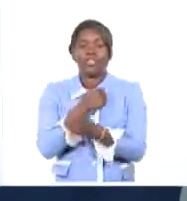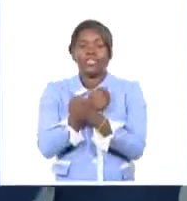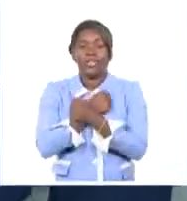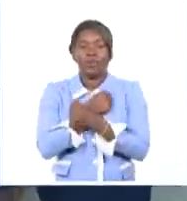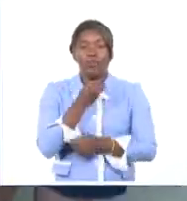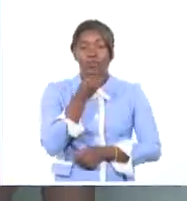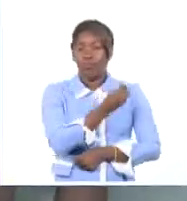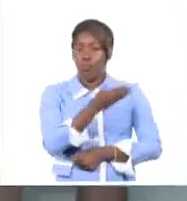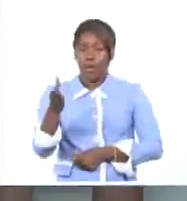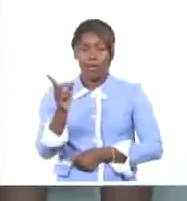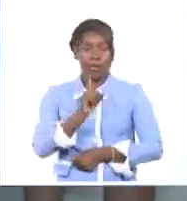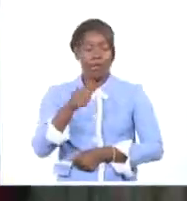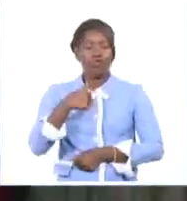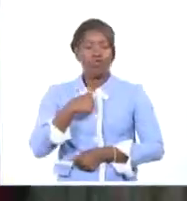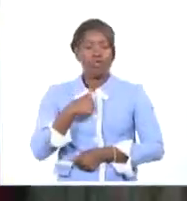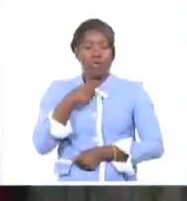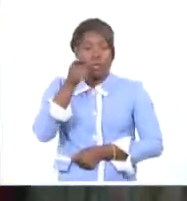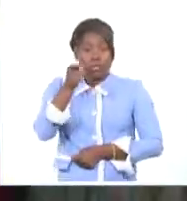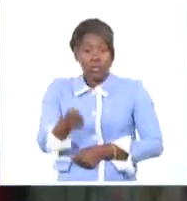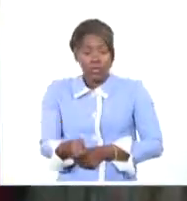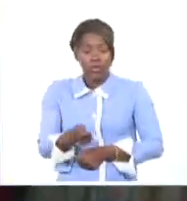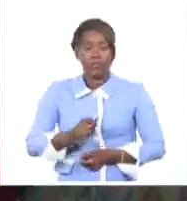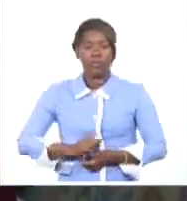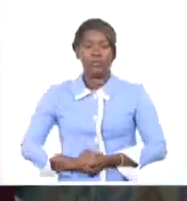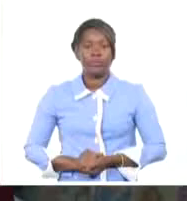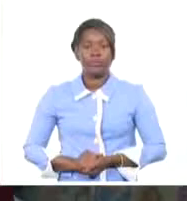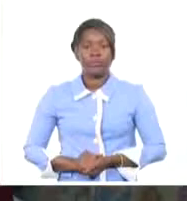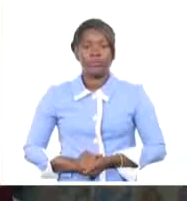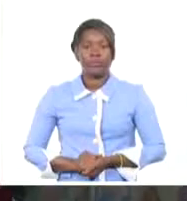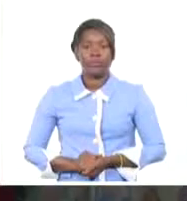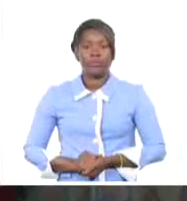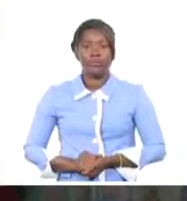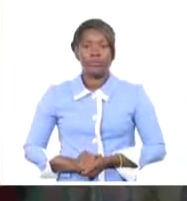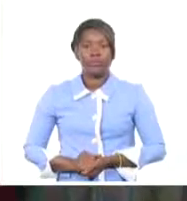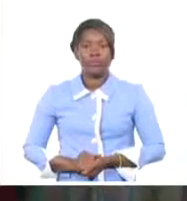democracia participativa. Este es Lilian González, Sistema Informativo de la Televisión Cubana.